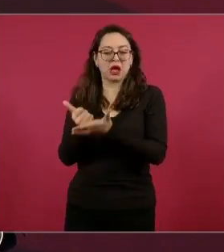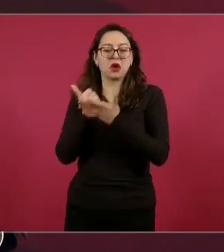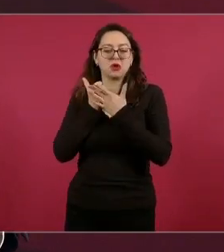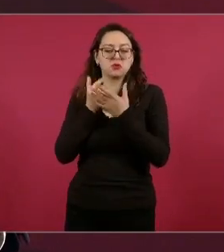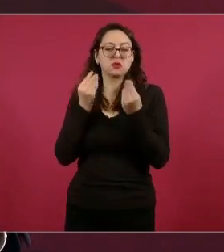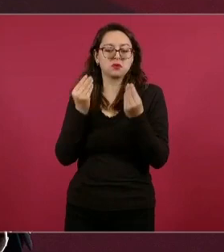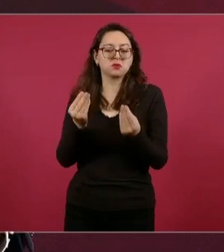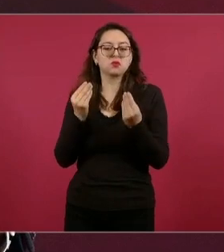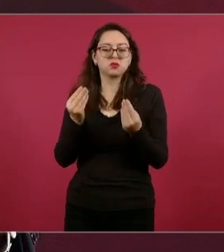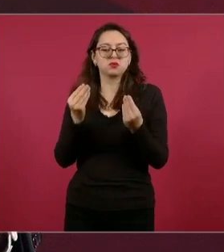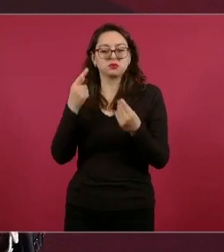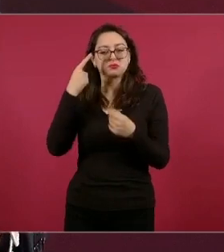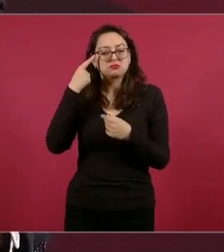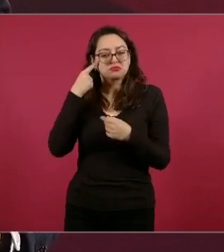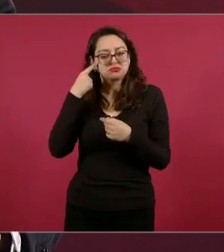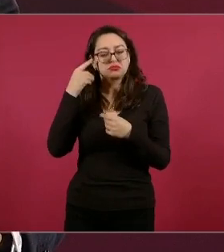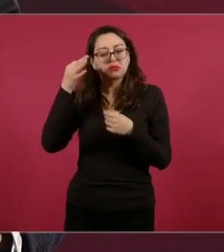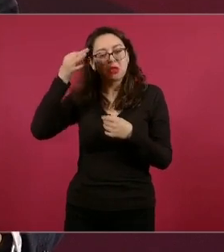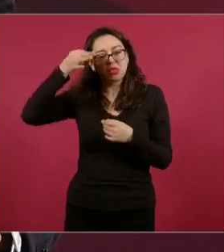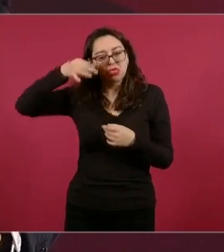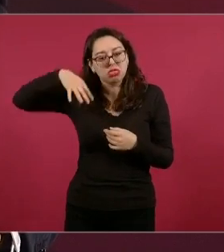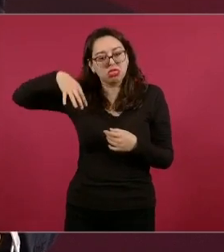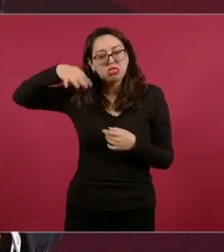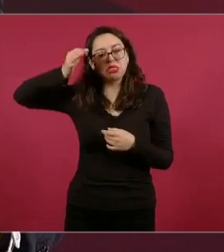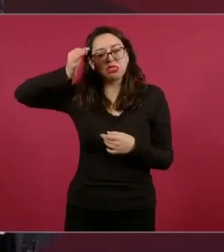eso va ayudando.